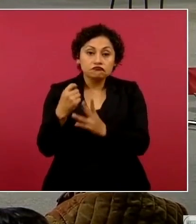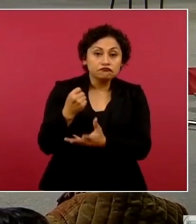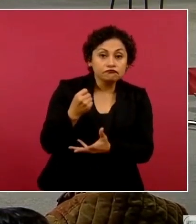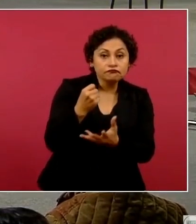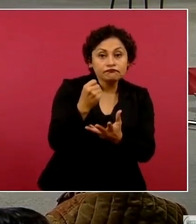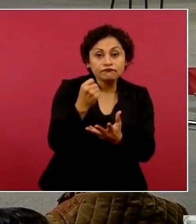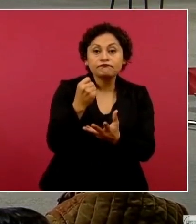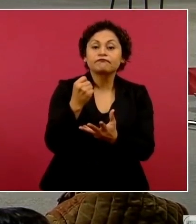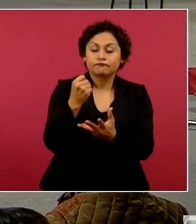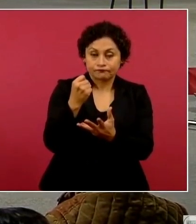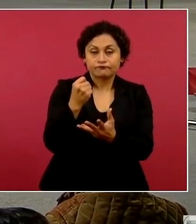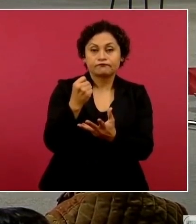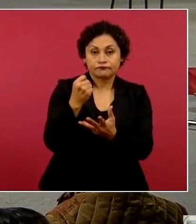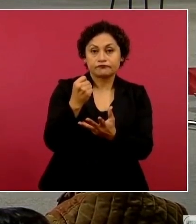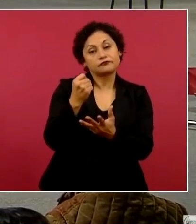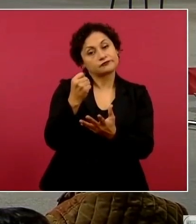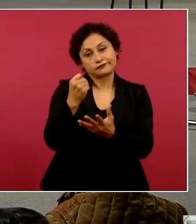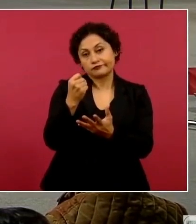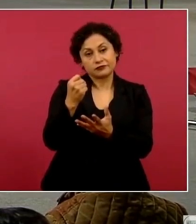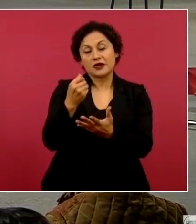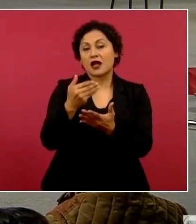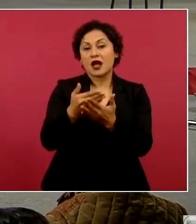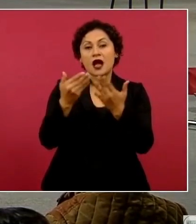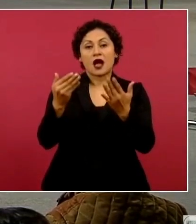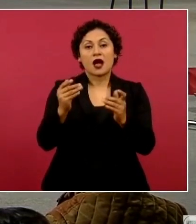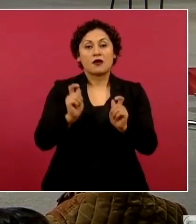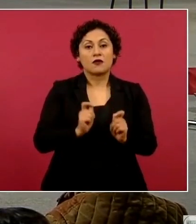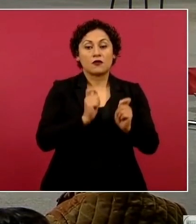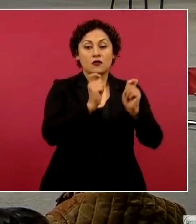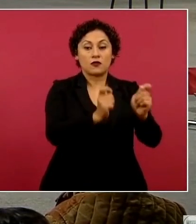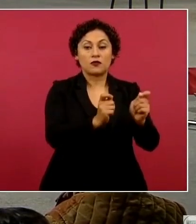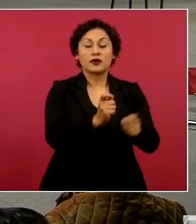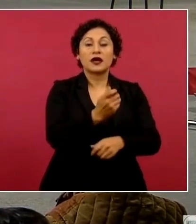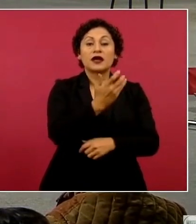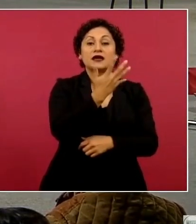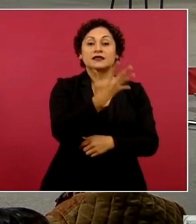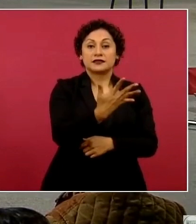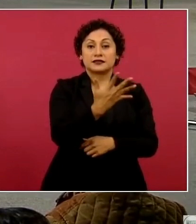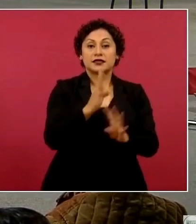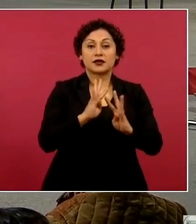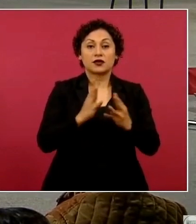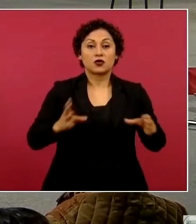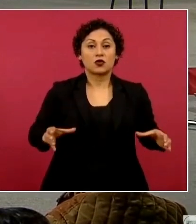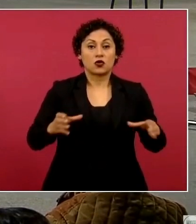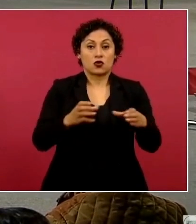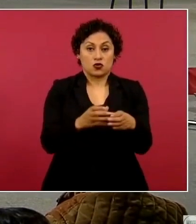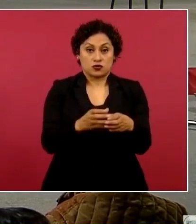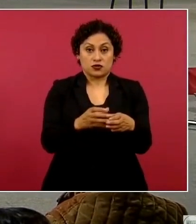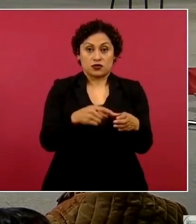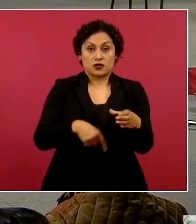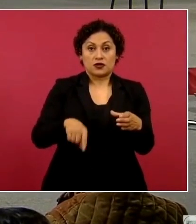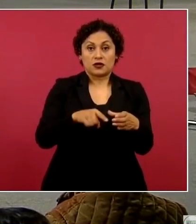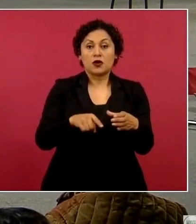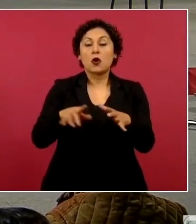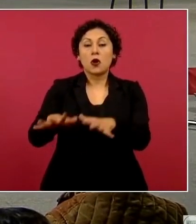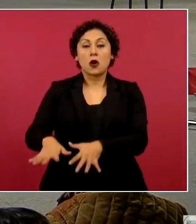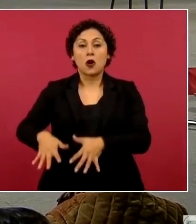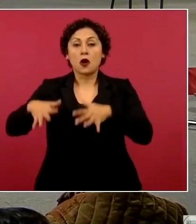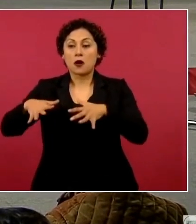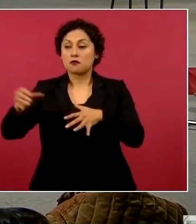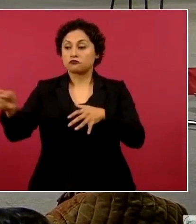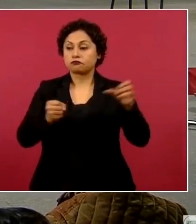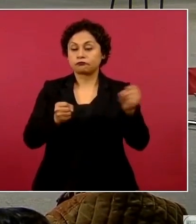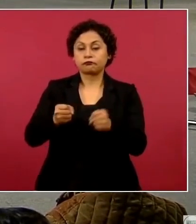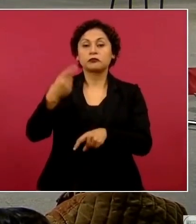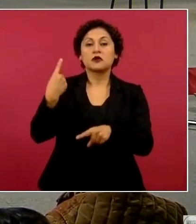se le otorga esa facultad cinco consejeros designados expresamente por el pleno y hay una reducción